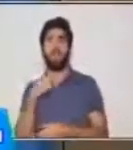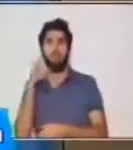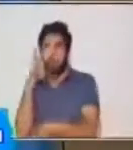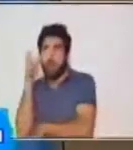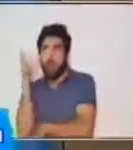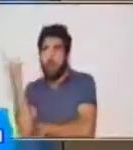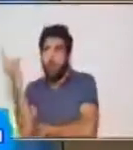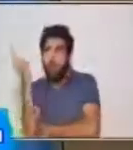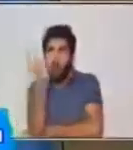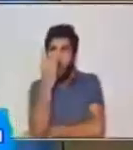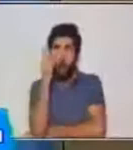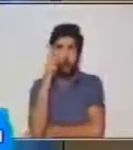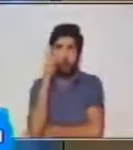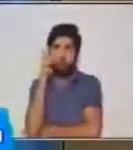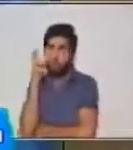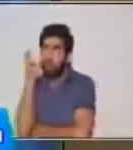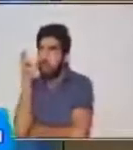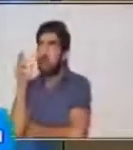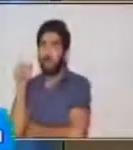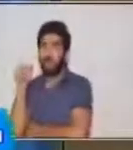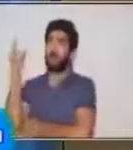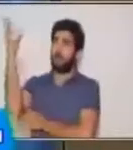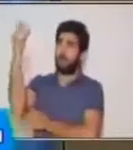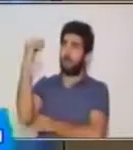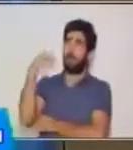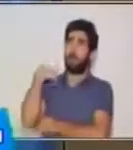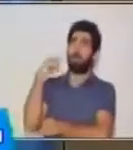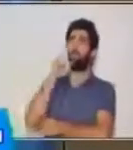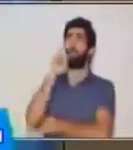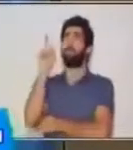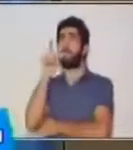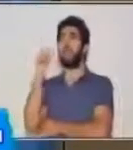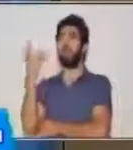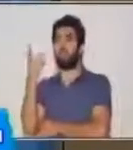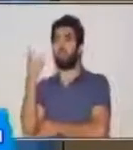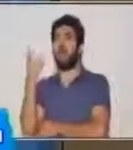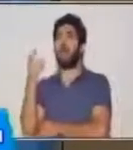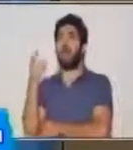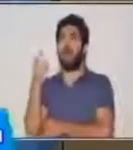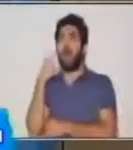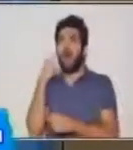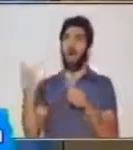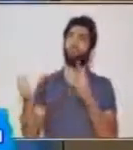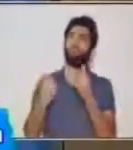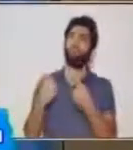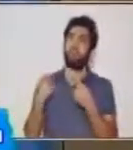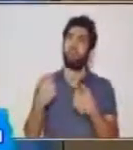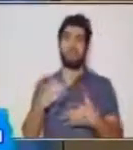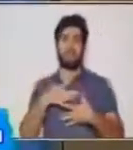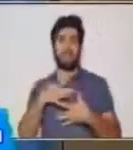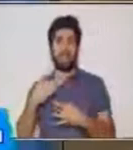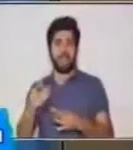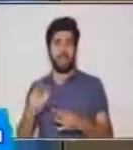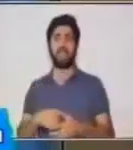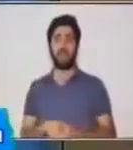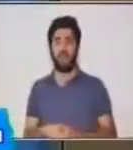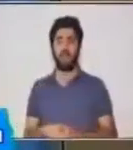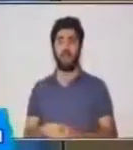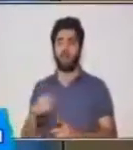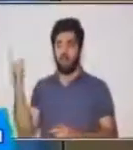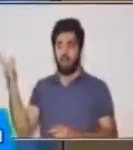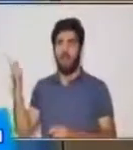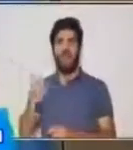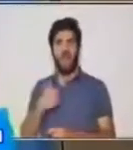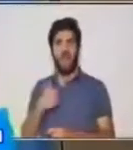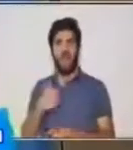pasando. Atiende al que habla y pregunta mientras escucha aquellas cosas que le interesan. ¿Qué error está cometiendo el perro en